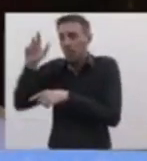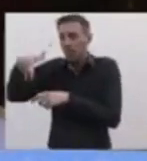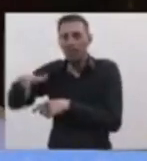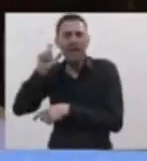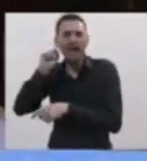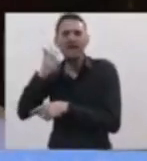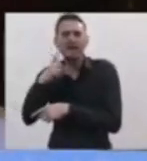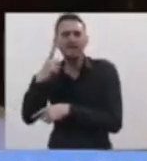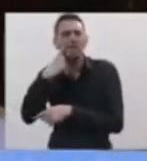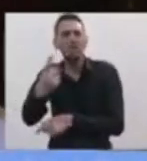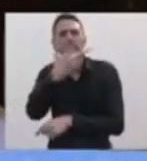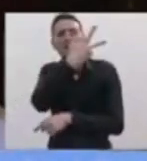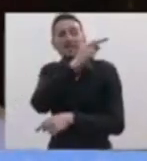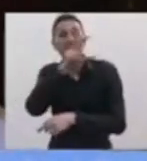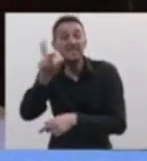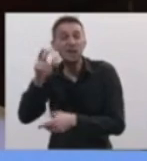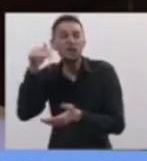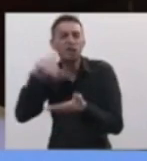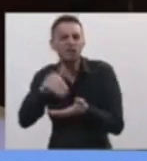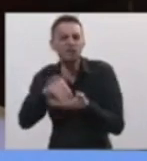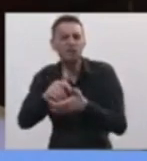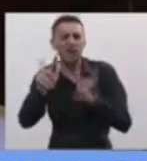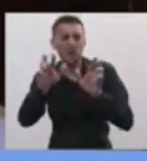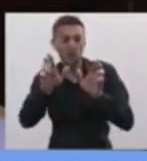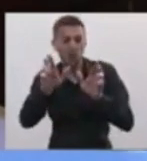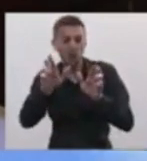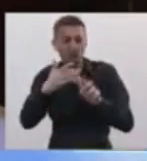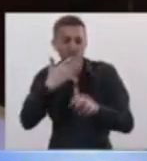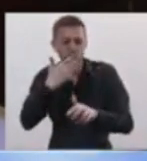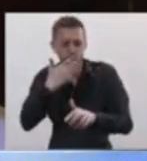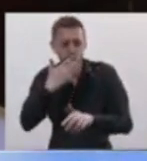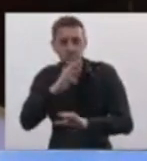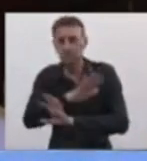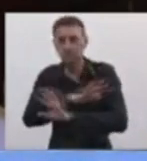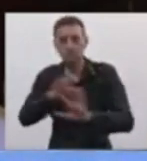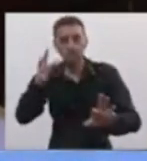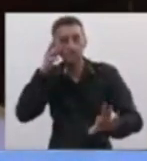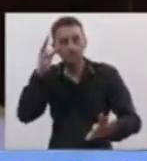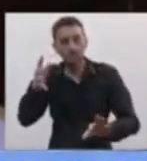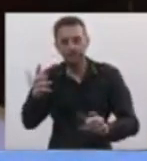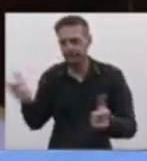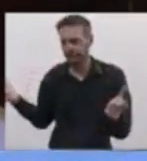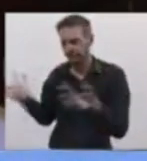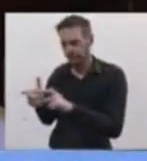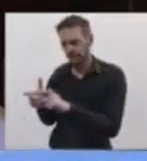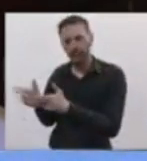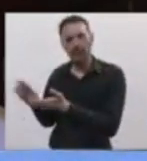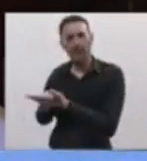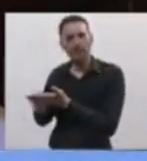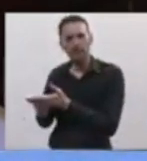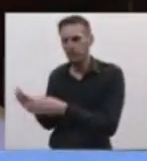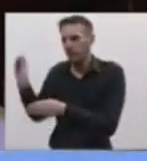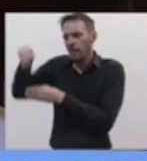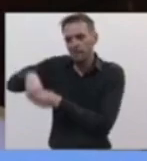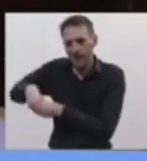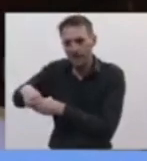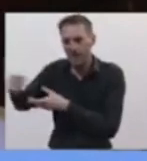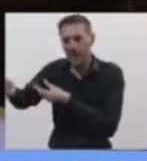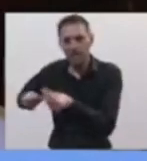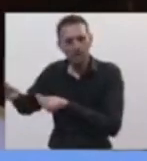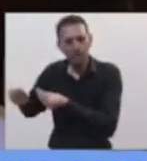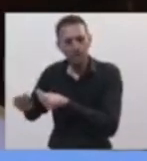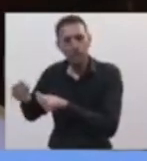estima son 1300 millones de dólares es decir que en el paso por diputado se agregó al presupuesto que mandó